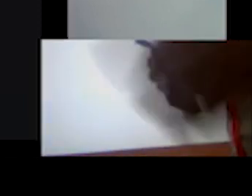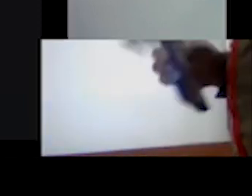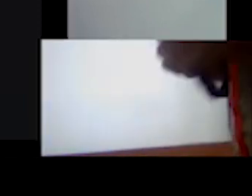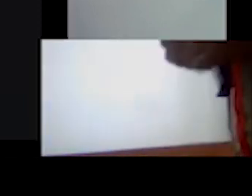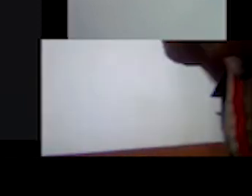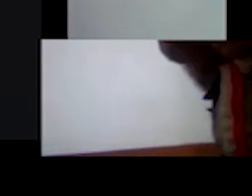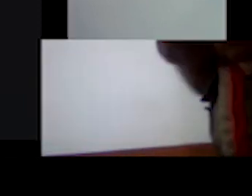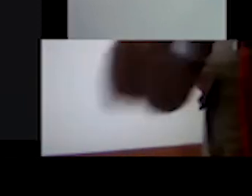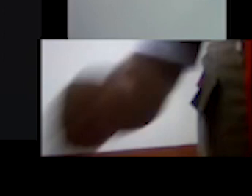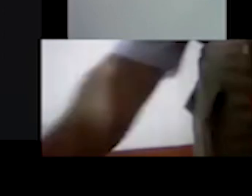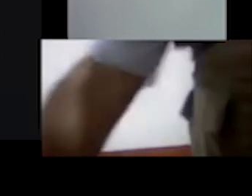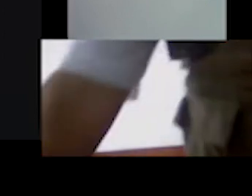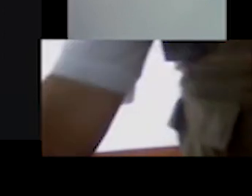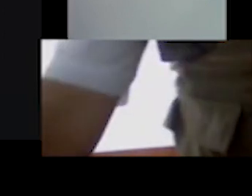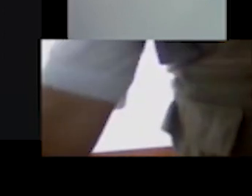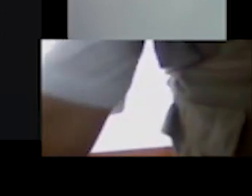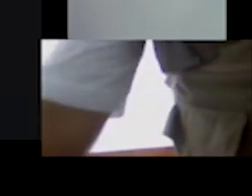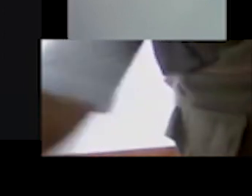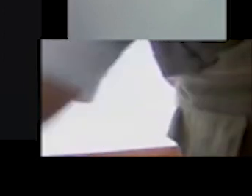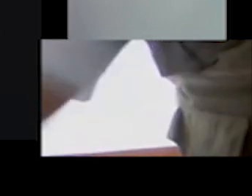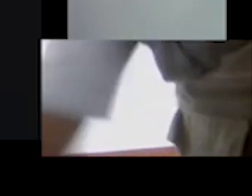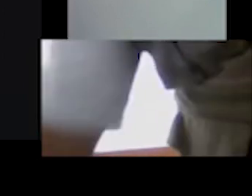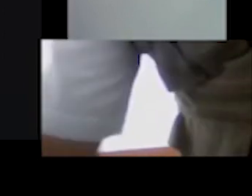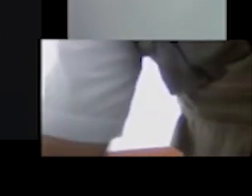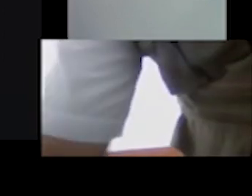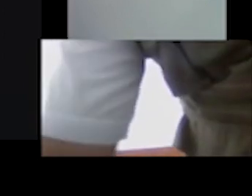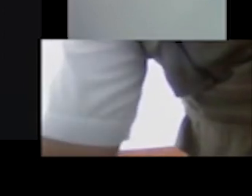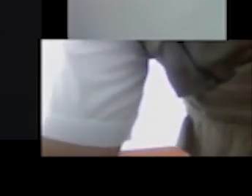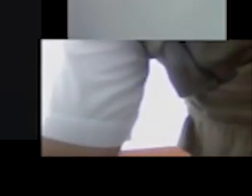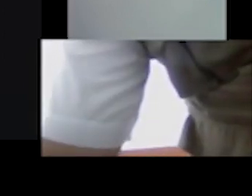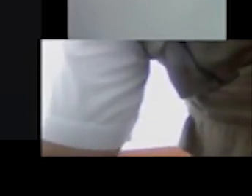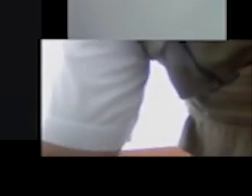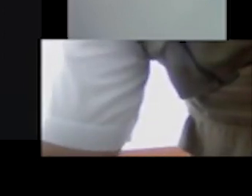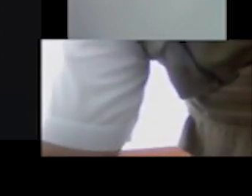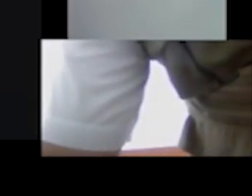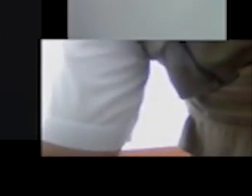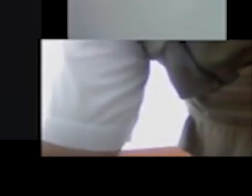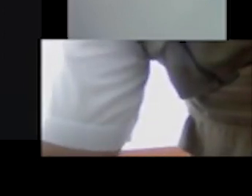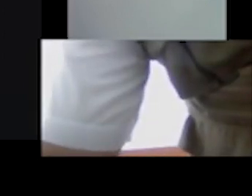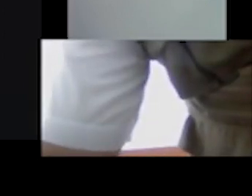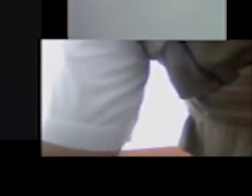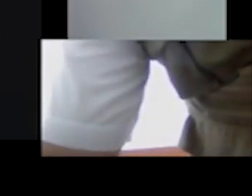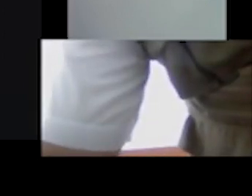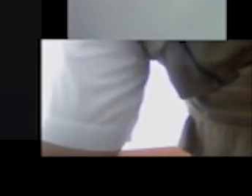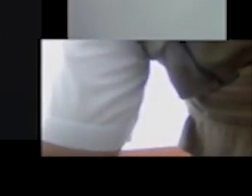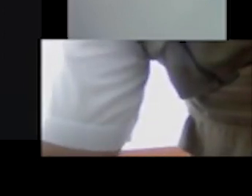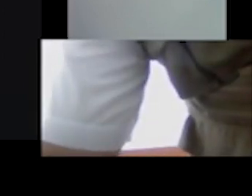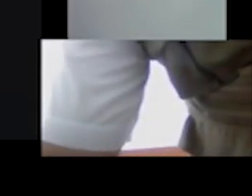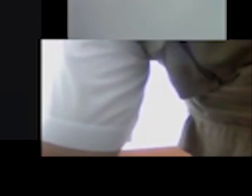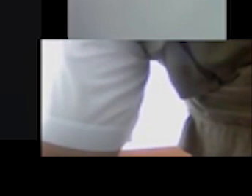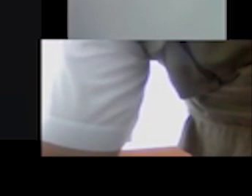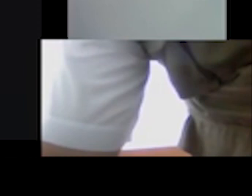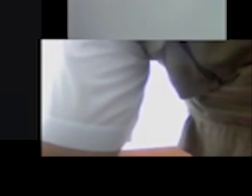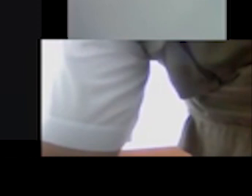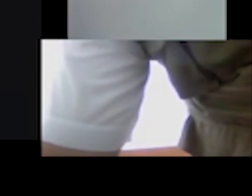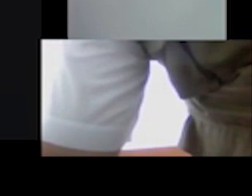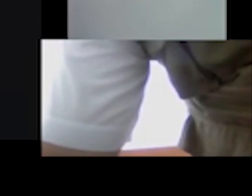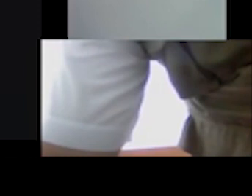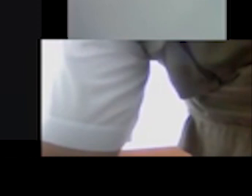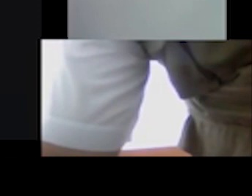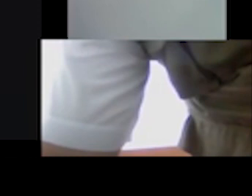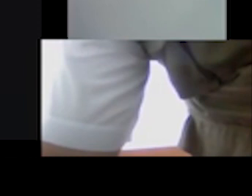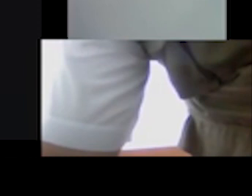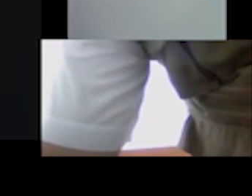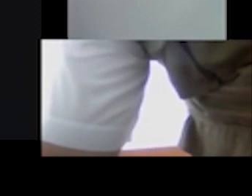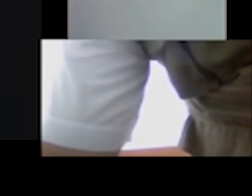O situaciones que más parece un problema comicial. Cuando hay la sospecha de un síncope o síncope de causa desconocida,